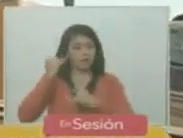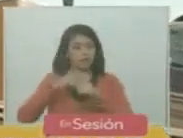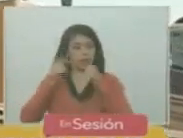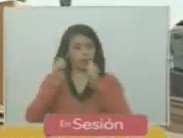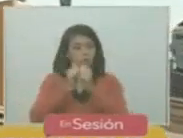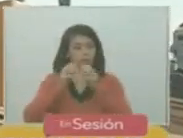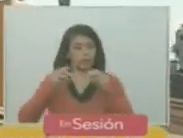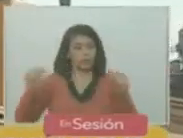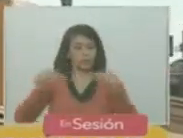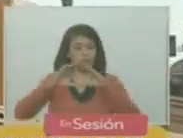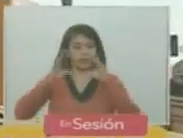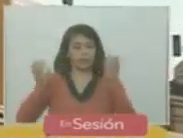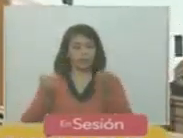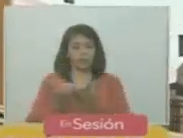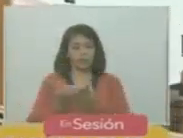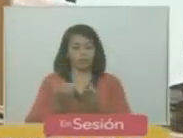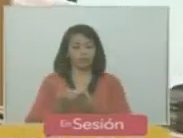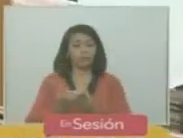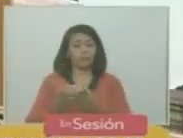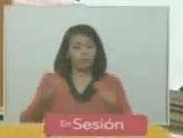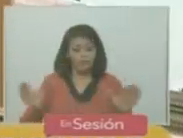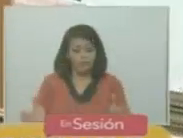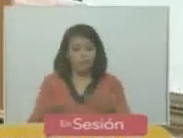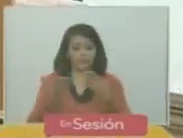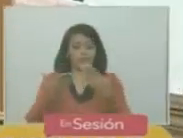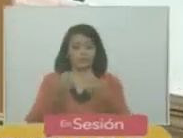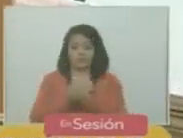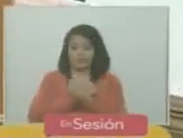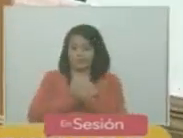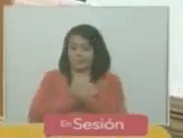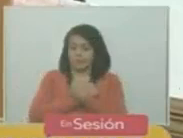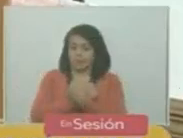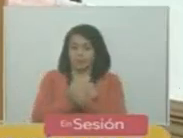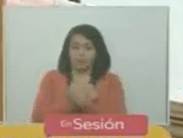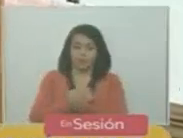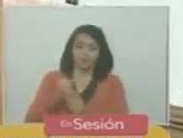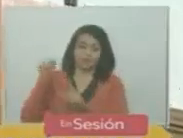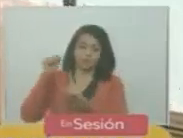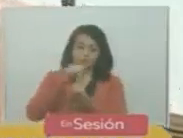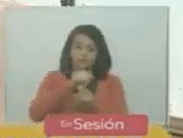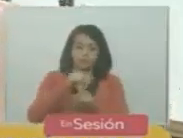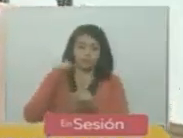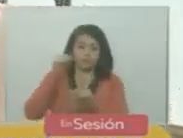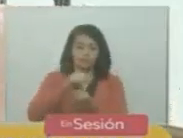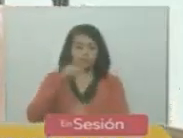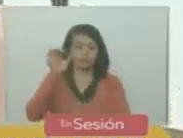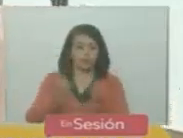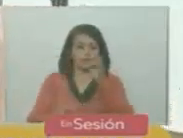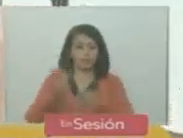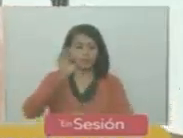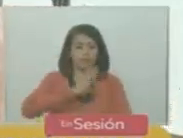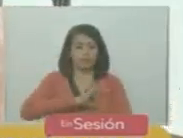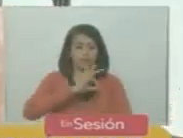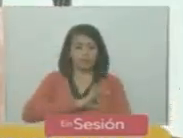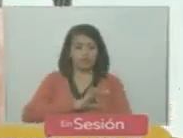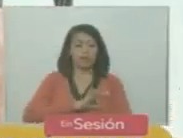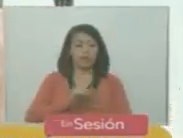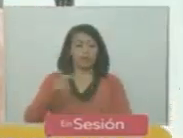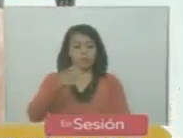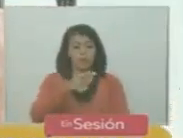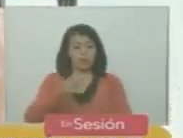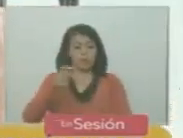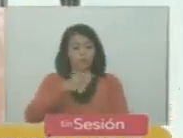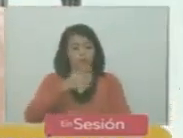continente, del mundo. Su impulso y pasión era la lucha por la justicia social, en búsqueda